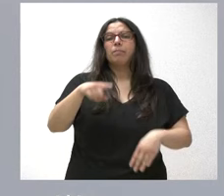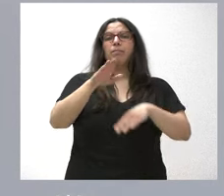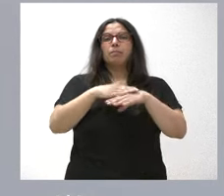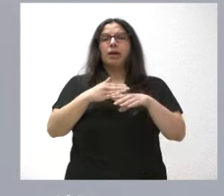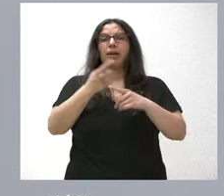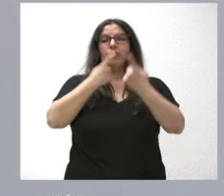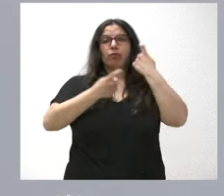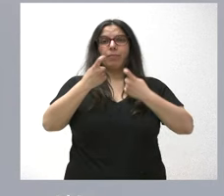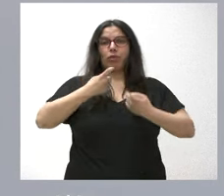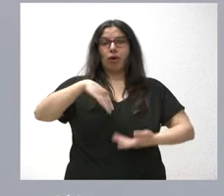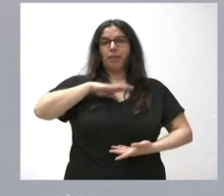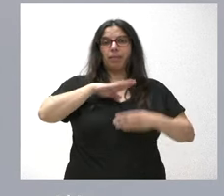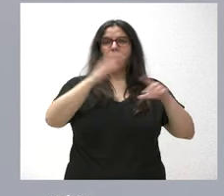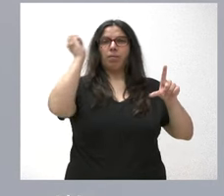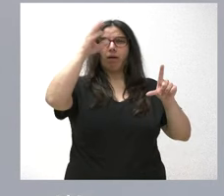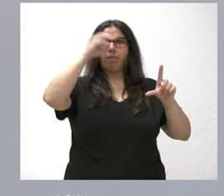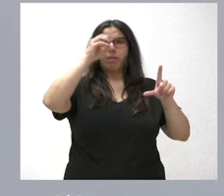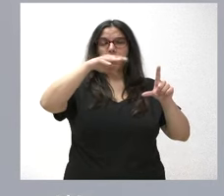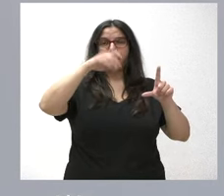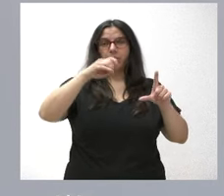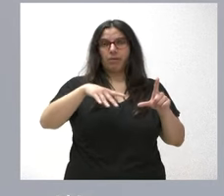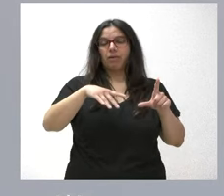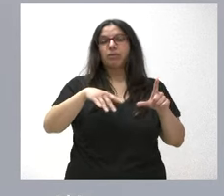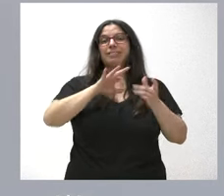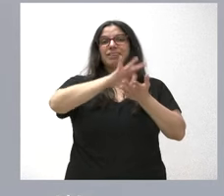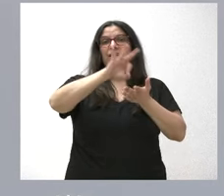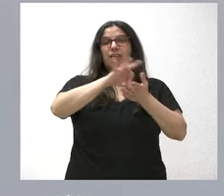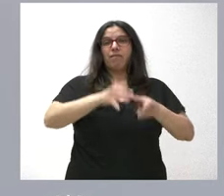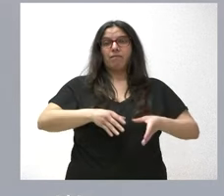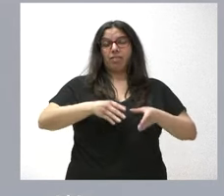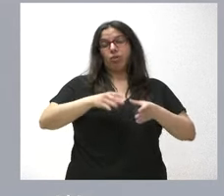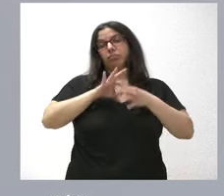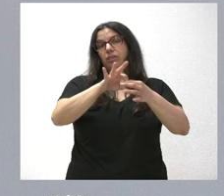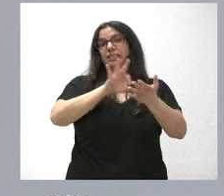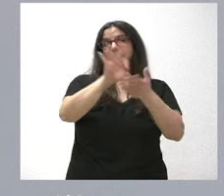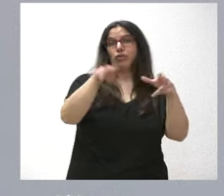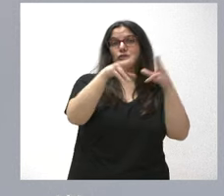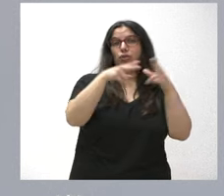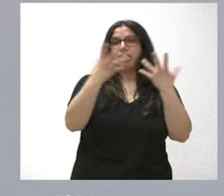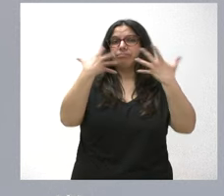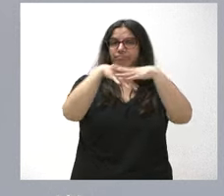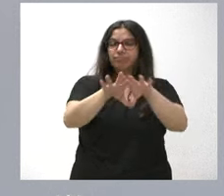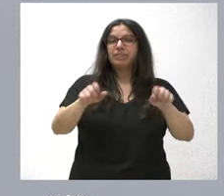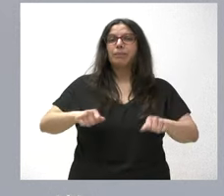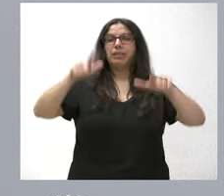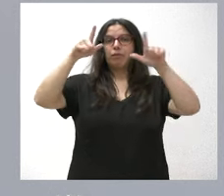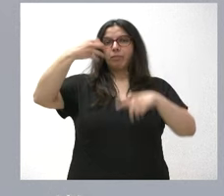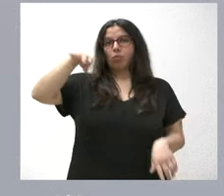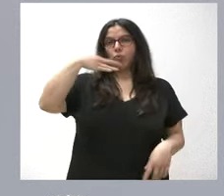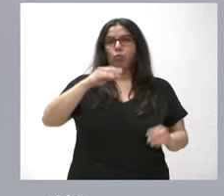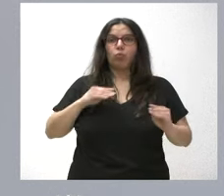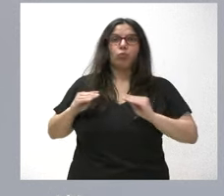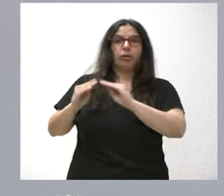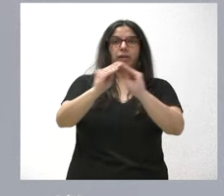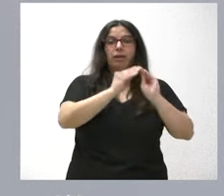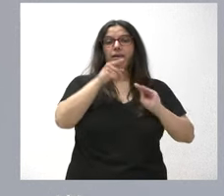la información de estos servicios informáticos en materia de servicios sociales que quedará integrada en una plataforma única. Esta herramienta